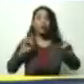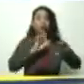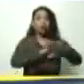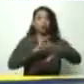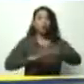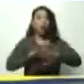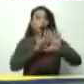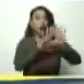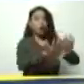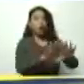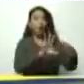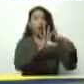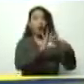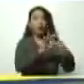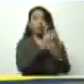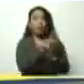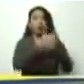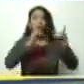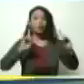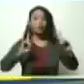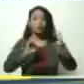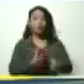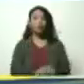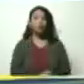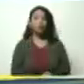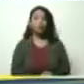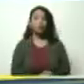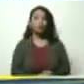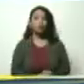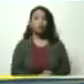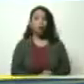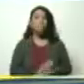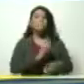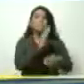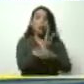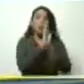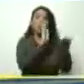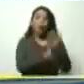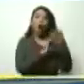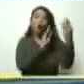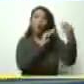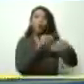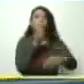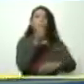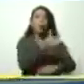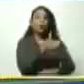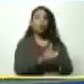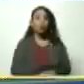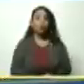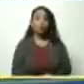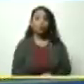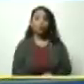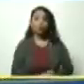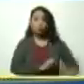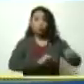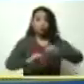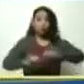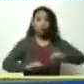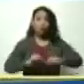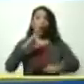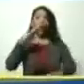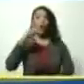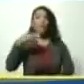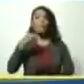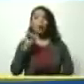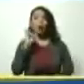la alianza democrática vamos a establecer diálogo muy pronto acción democrática COPEI